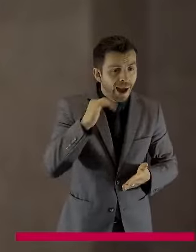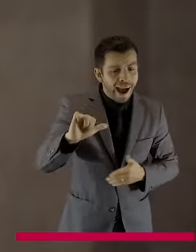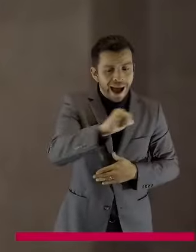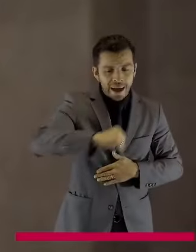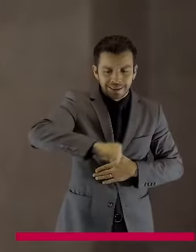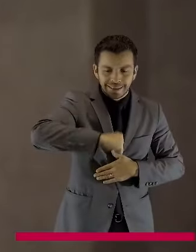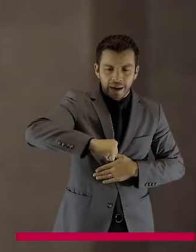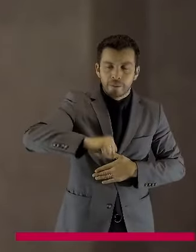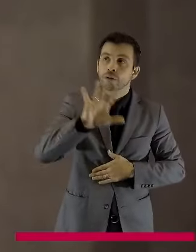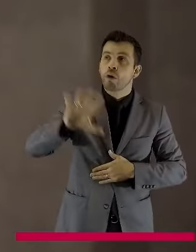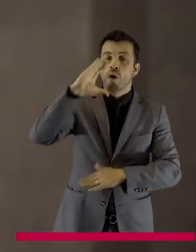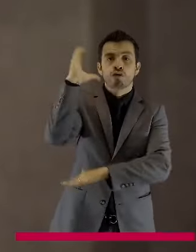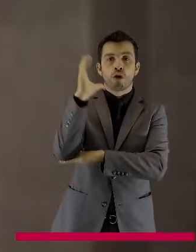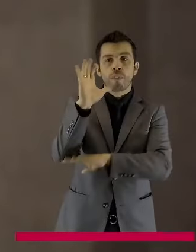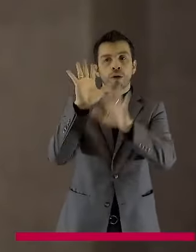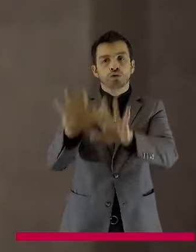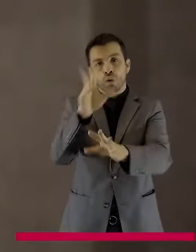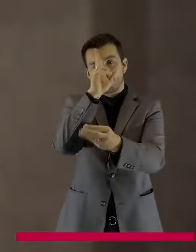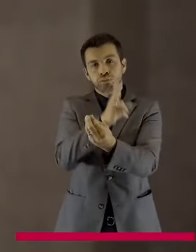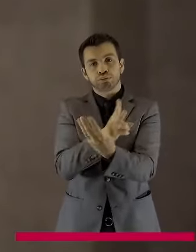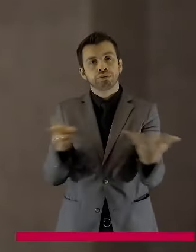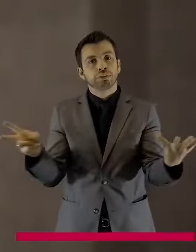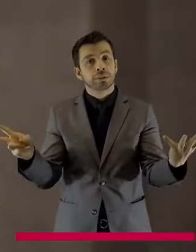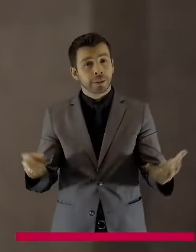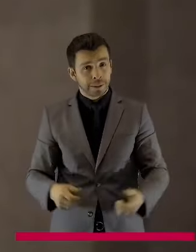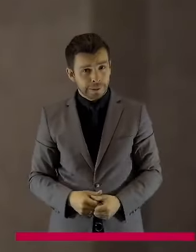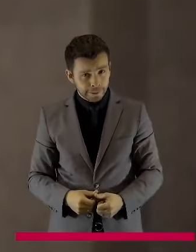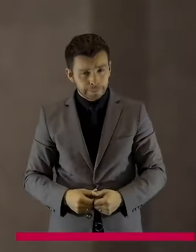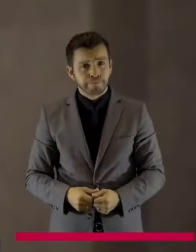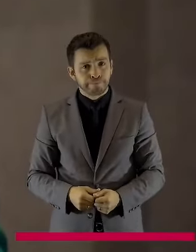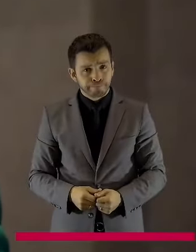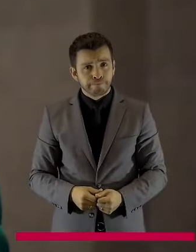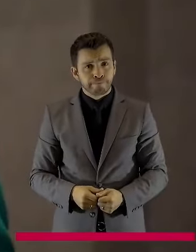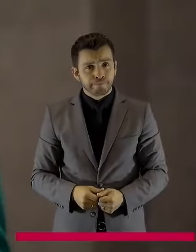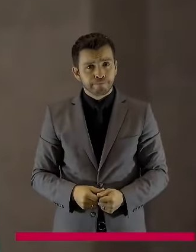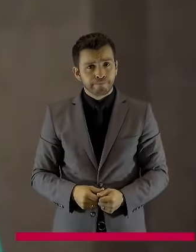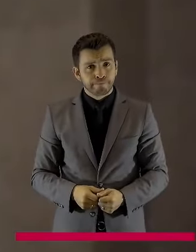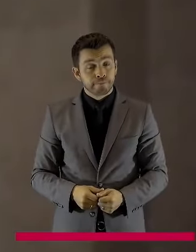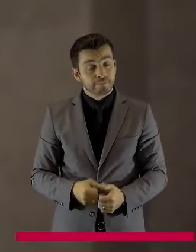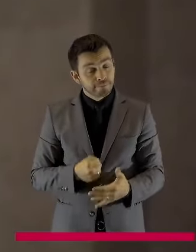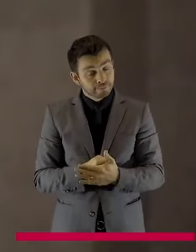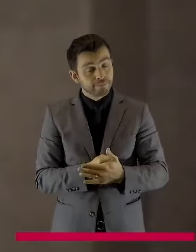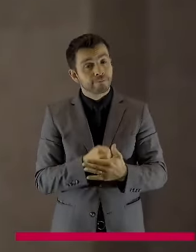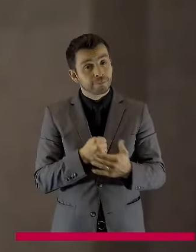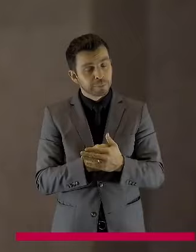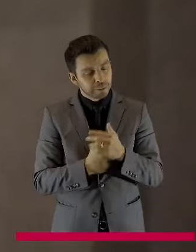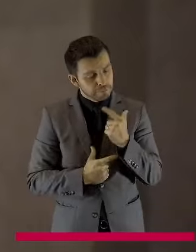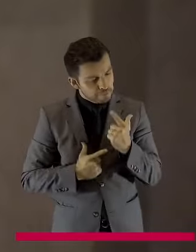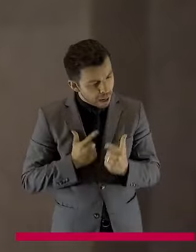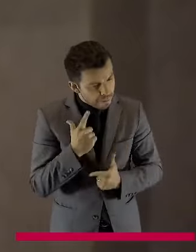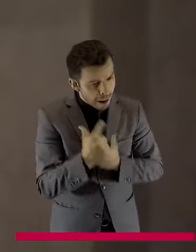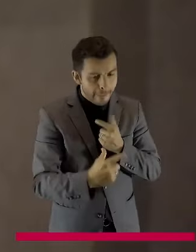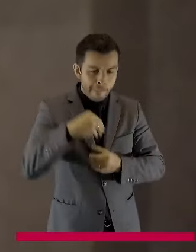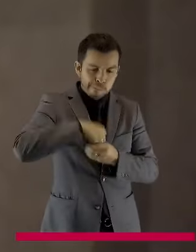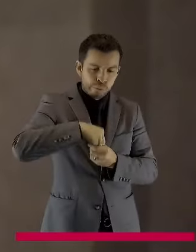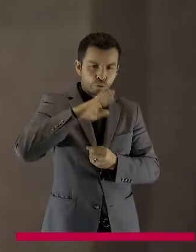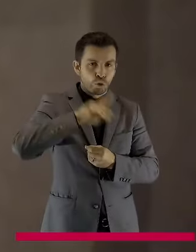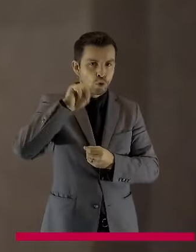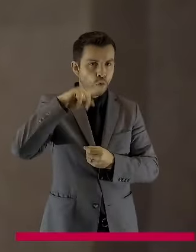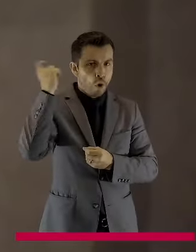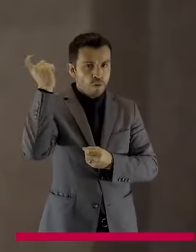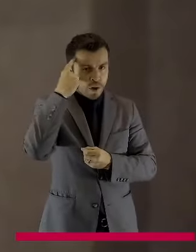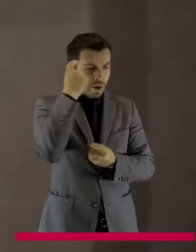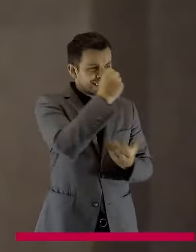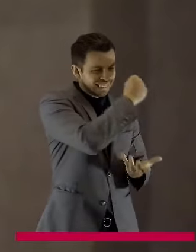de Colombia en su diversidad. Esto, por supuesto, es una pelea que vamos a dar internamente como